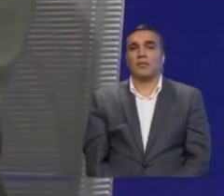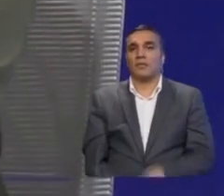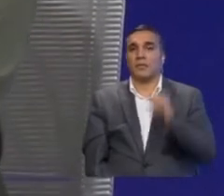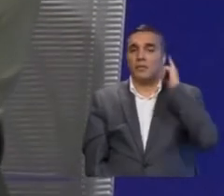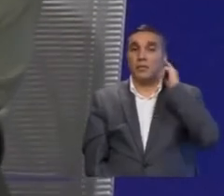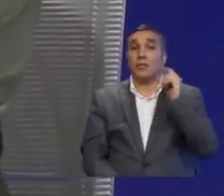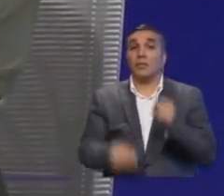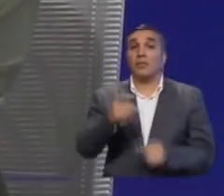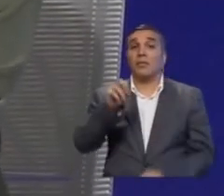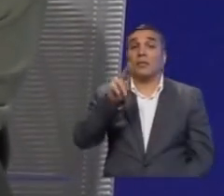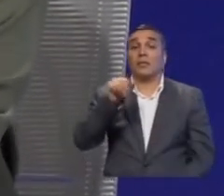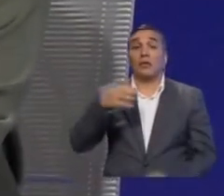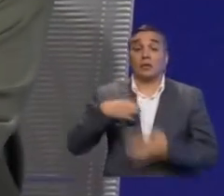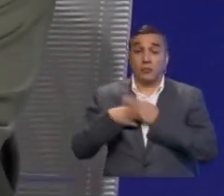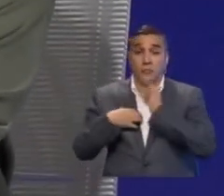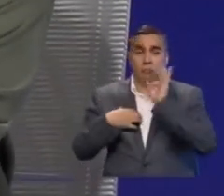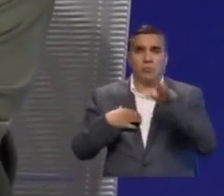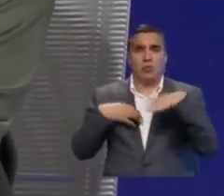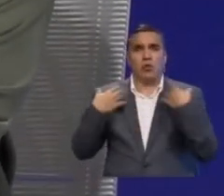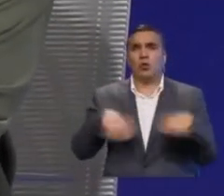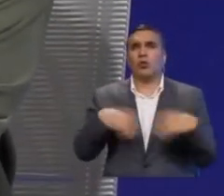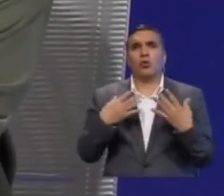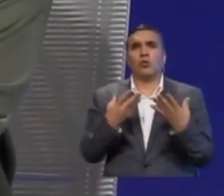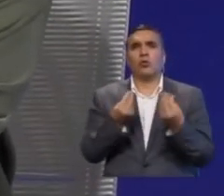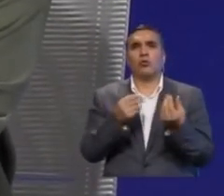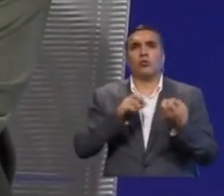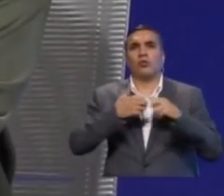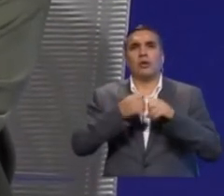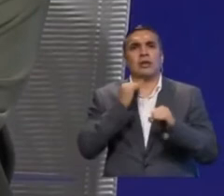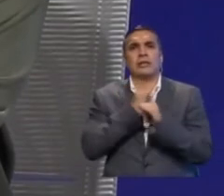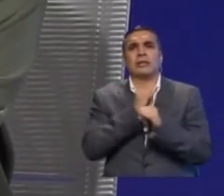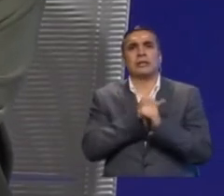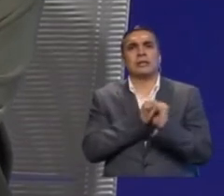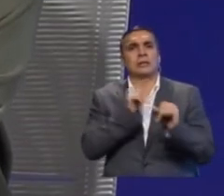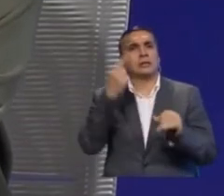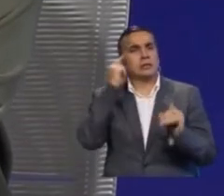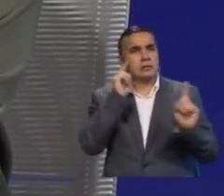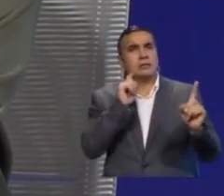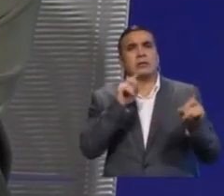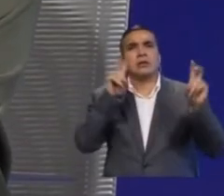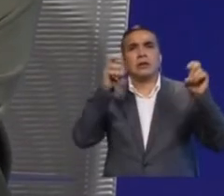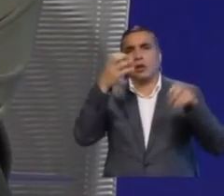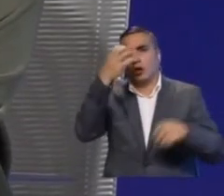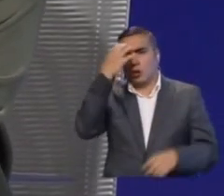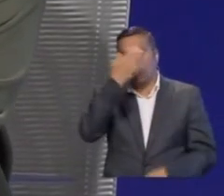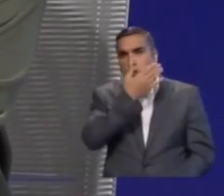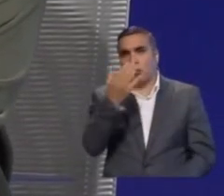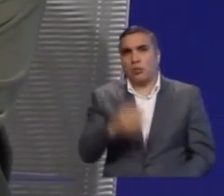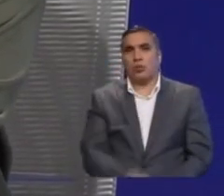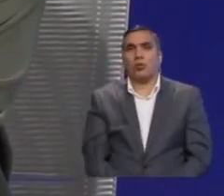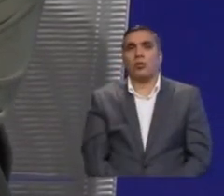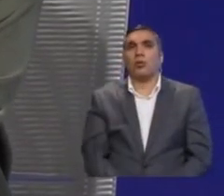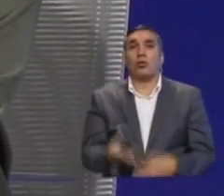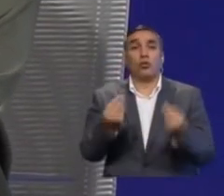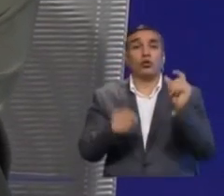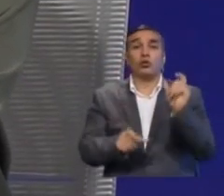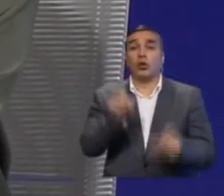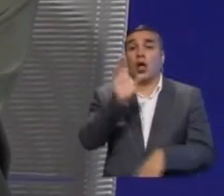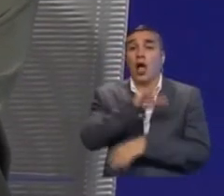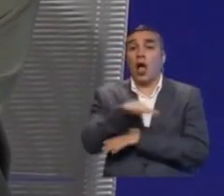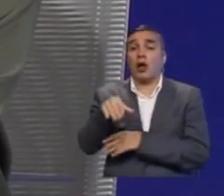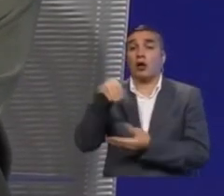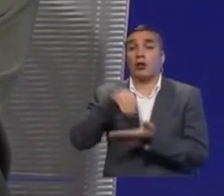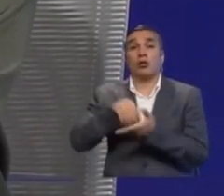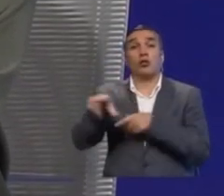Señor Pérez, en la pandemia se desnudaron las falencias institucionales del Estado ecuatoriano en materia de educación. Cientos miles de estudiantes de los